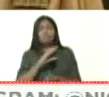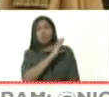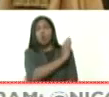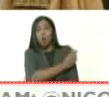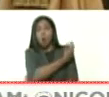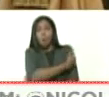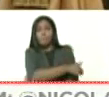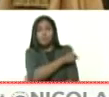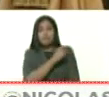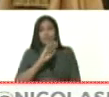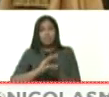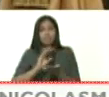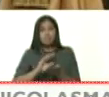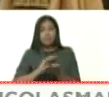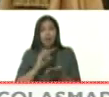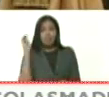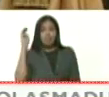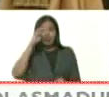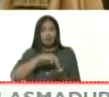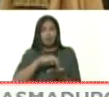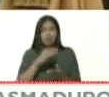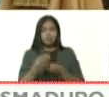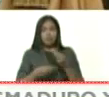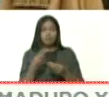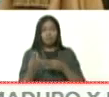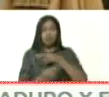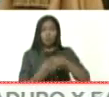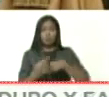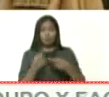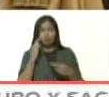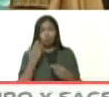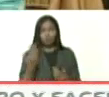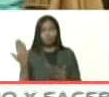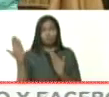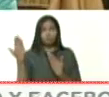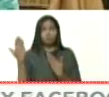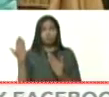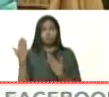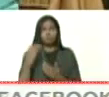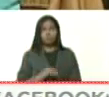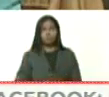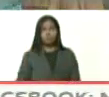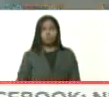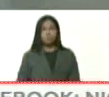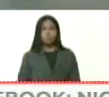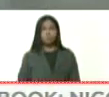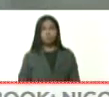Maracay. Una obra hecha en revolución. Adelante, querido gobernador.